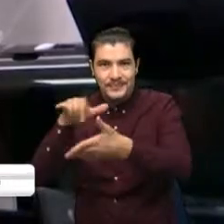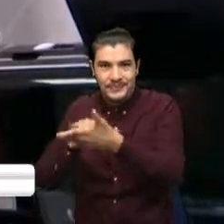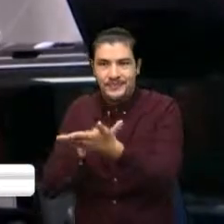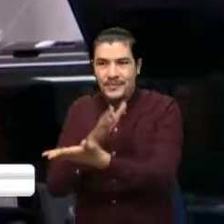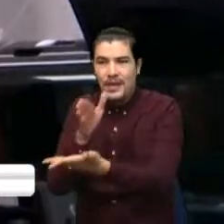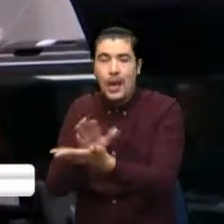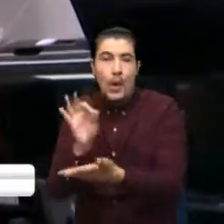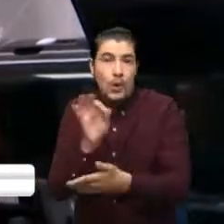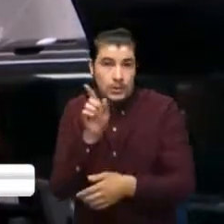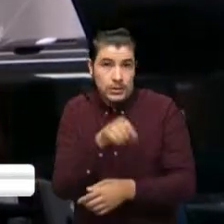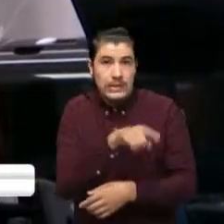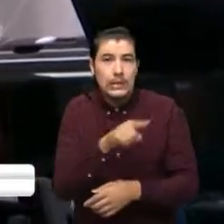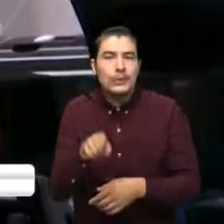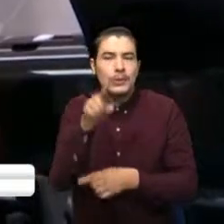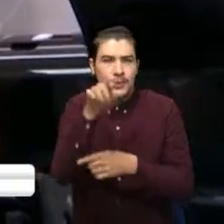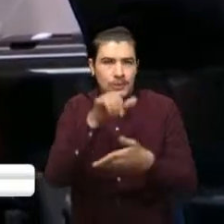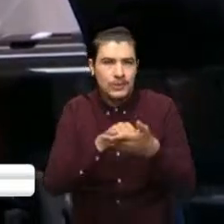recibo desde la página web del municipio